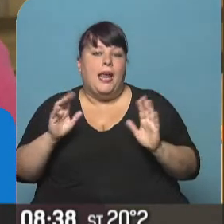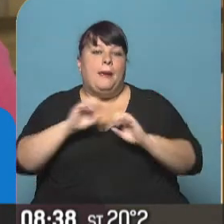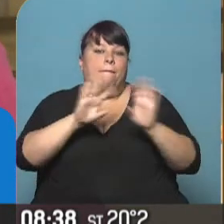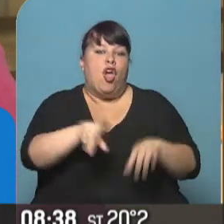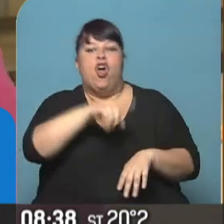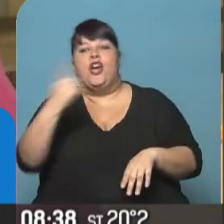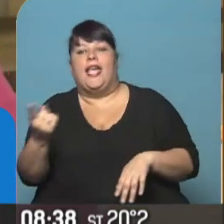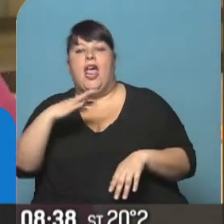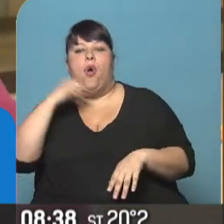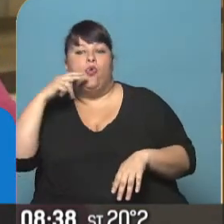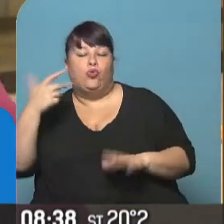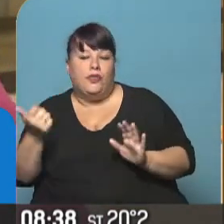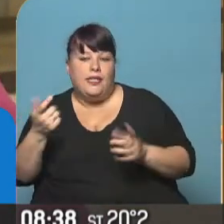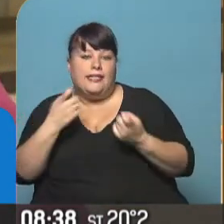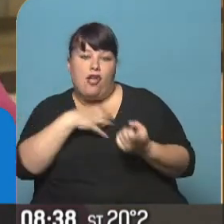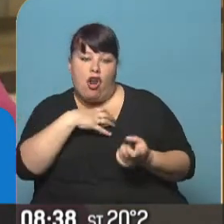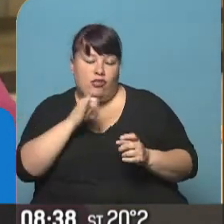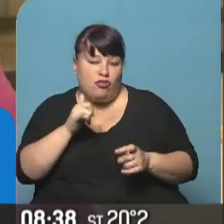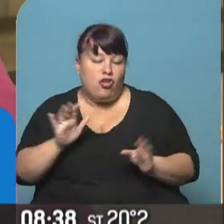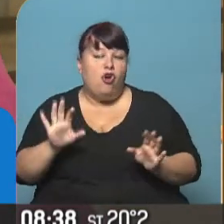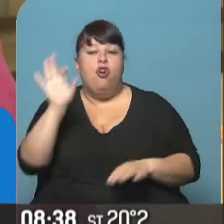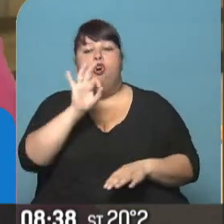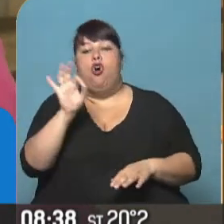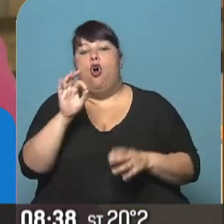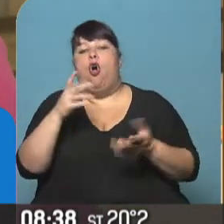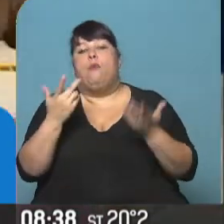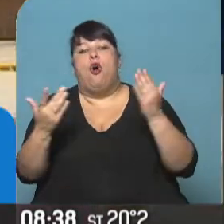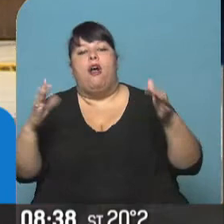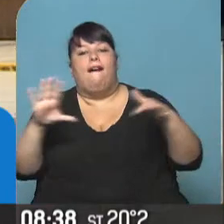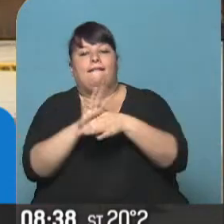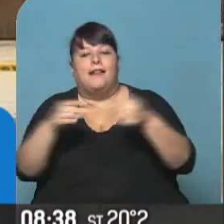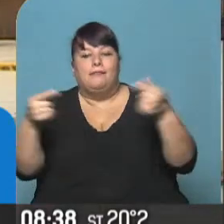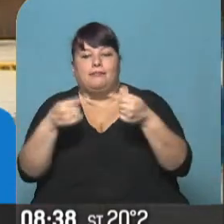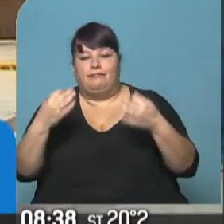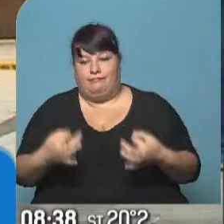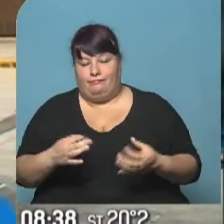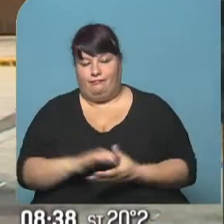estar un poquito peor que Justina, o una cuestión de compatibilidad, ¿no?